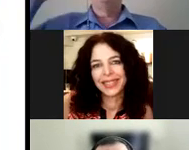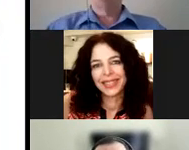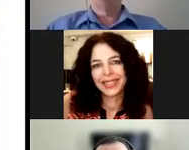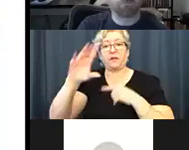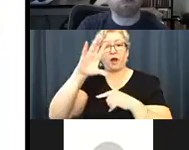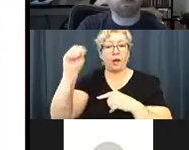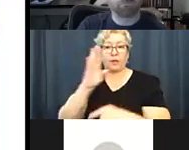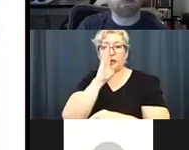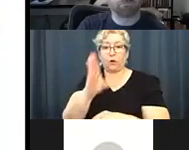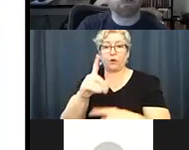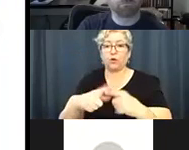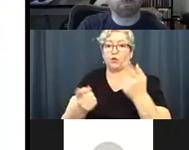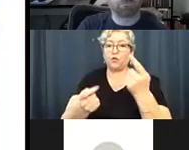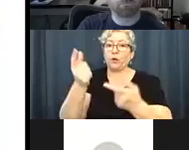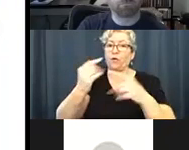para que usen